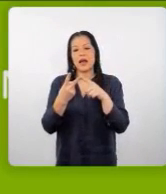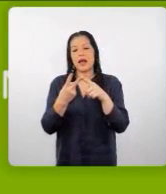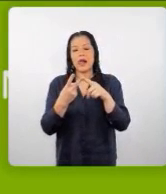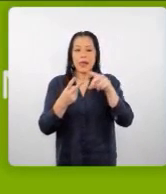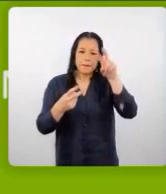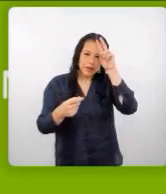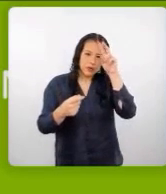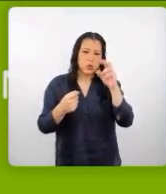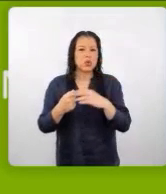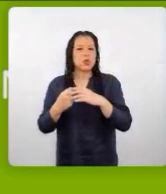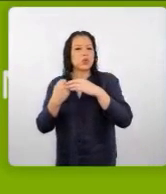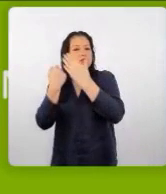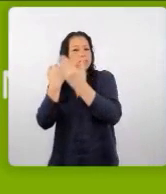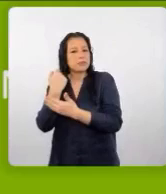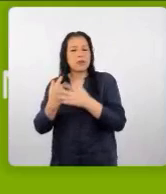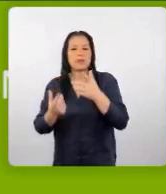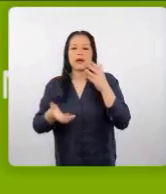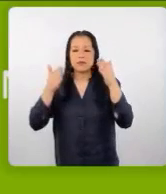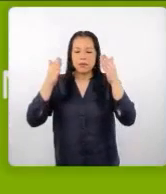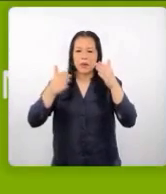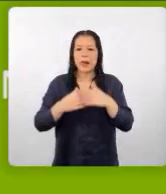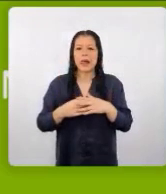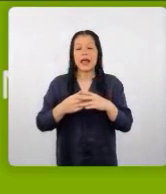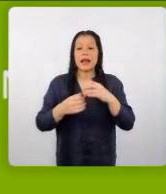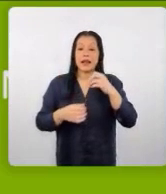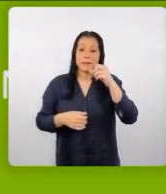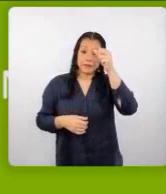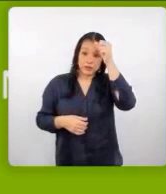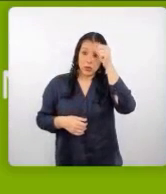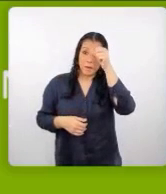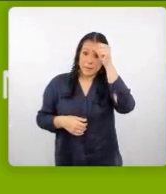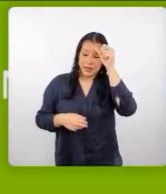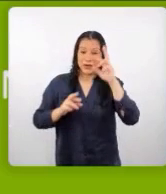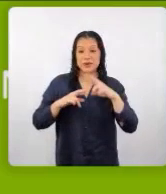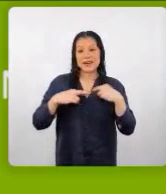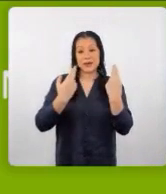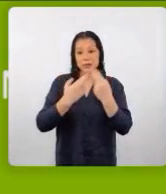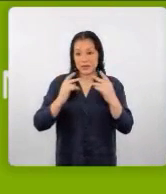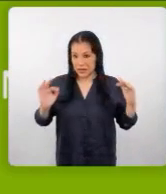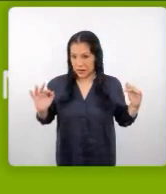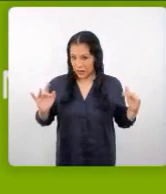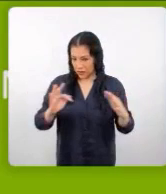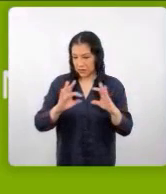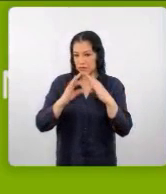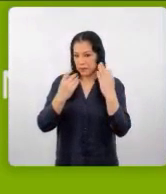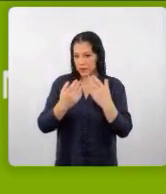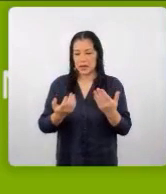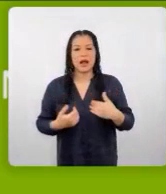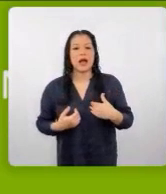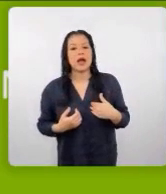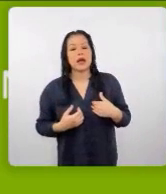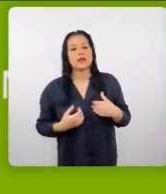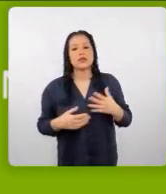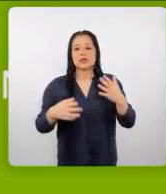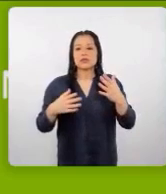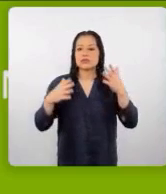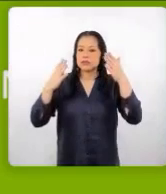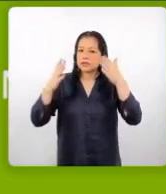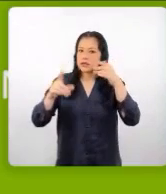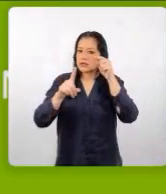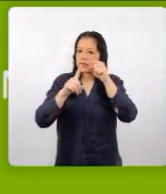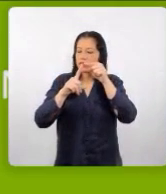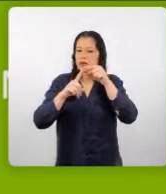la tendencia, en nuestro caso, al domingo, a reunirnos, tenemos un culto específico por algún